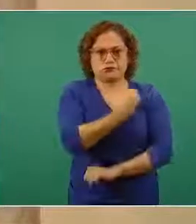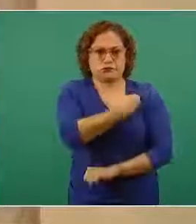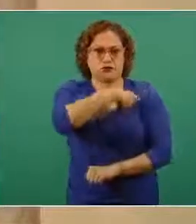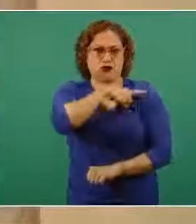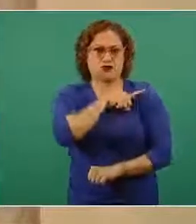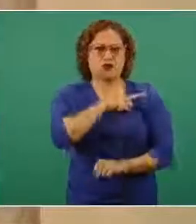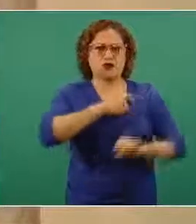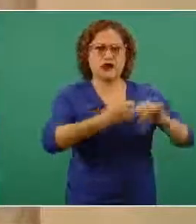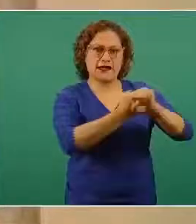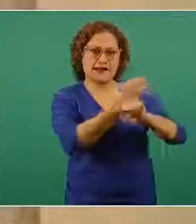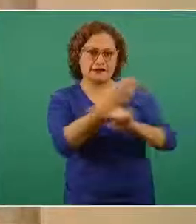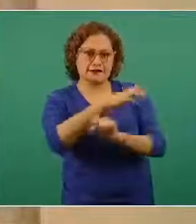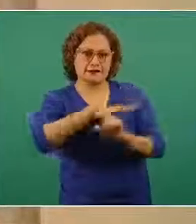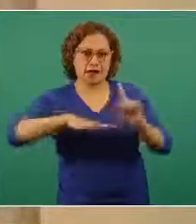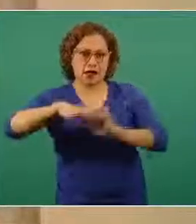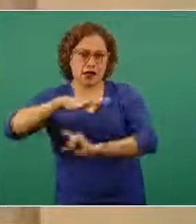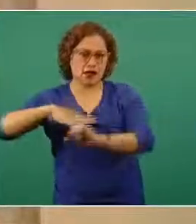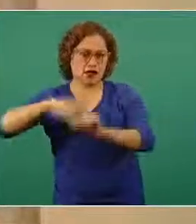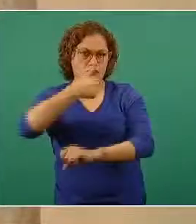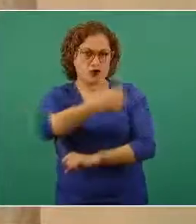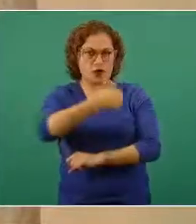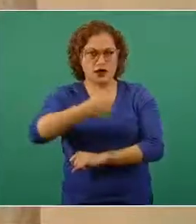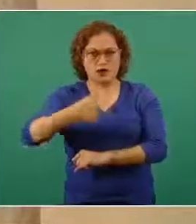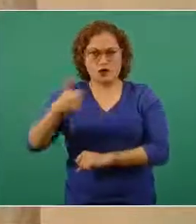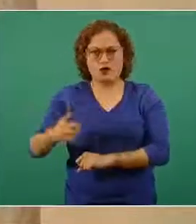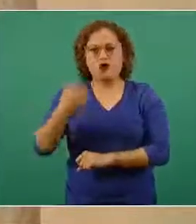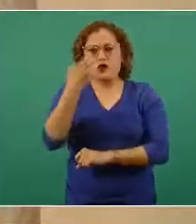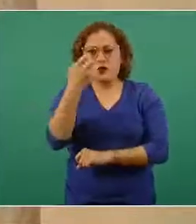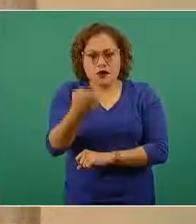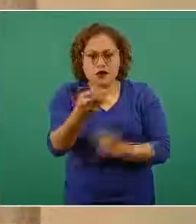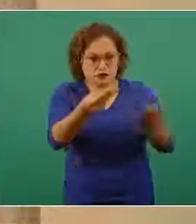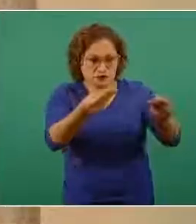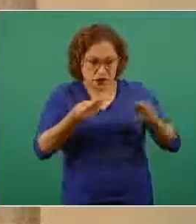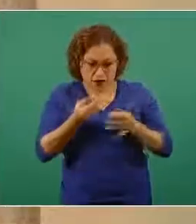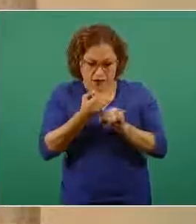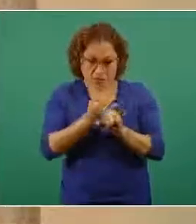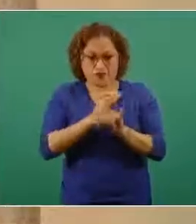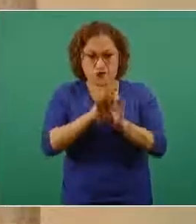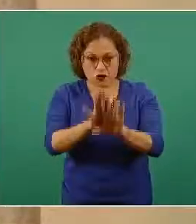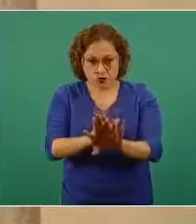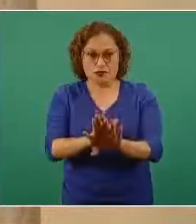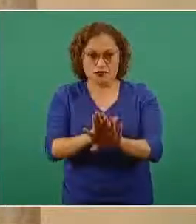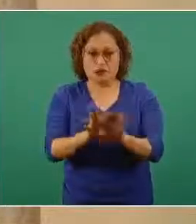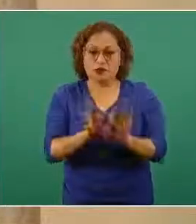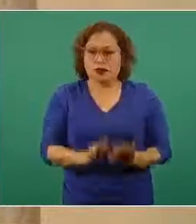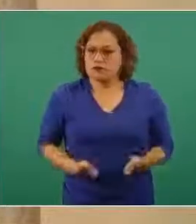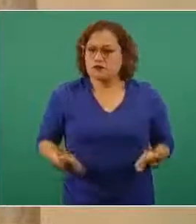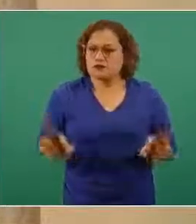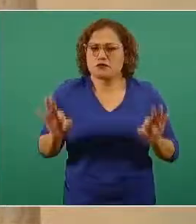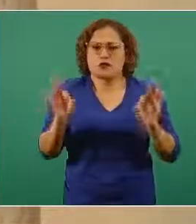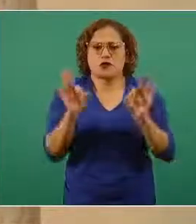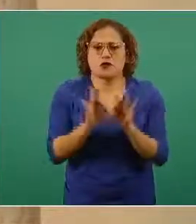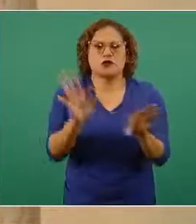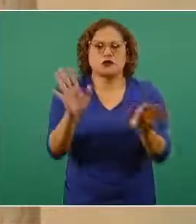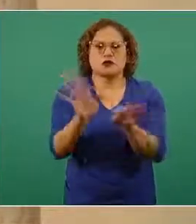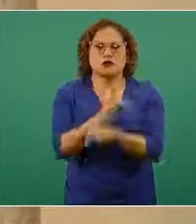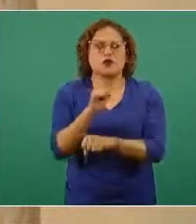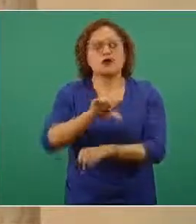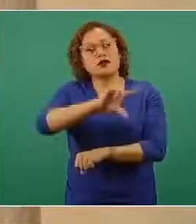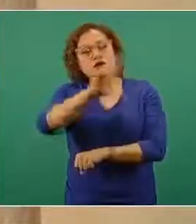de revisión, de análisis, que sirve para la toma de decisiones a los tomadores desde lo local, desde los